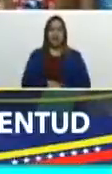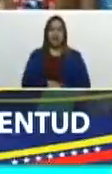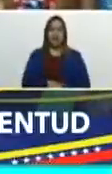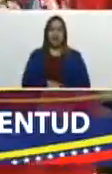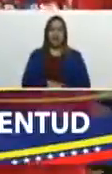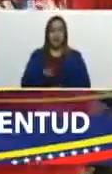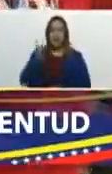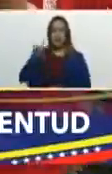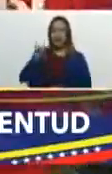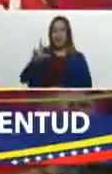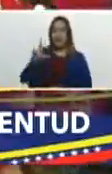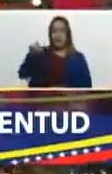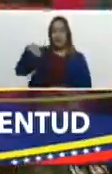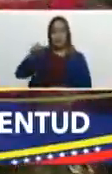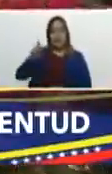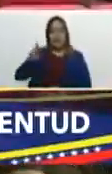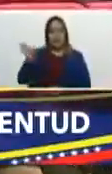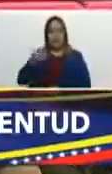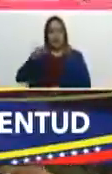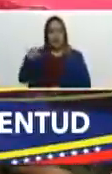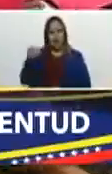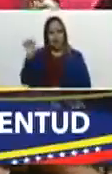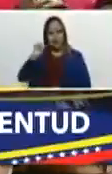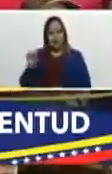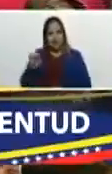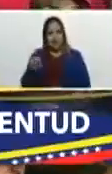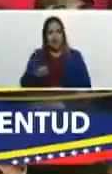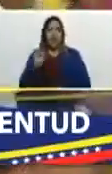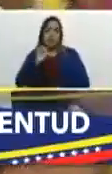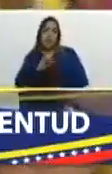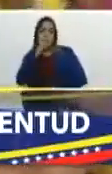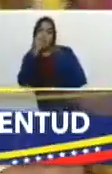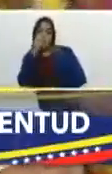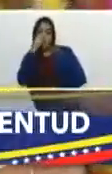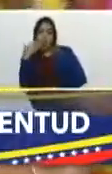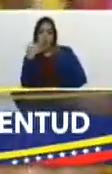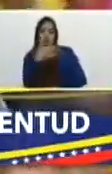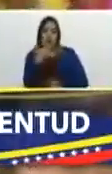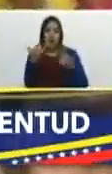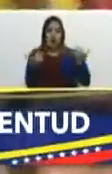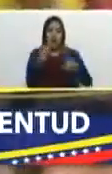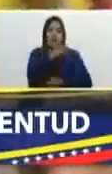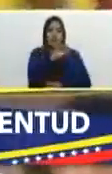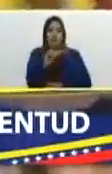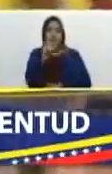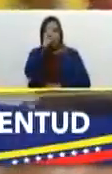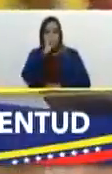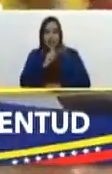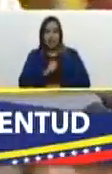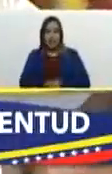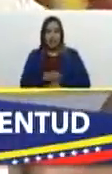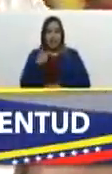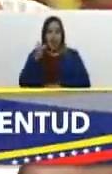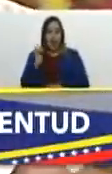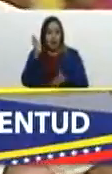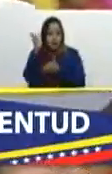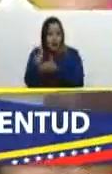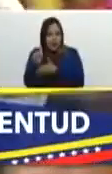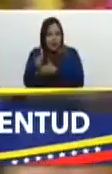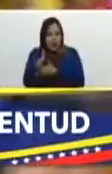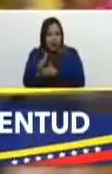Wilmer José. Sí, ya han pasado muchos años. Hoy ya tengo 30. 30 años. Estoy en el medio de